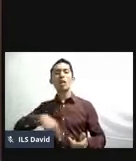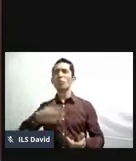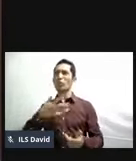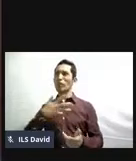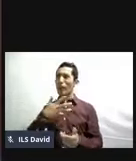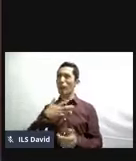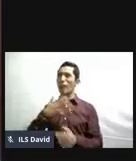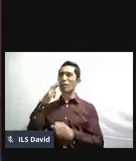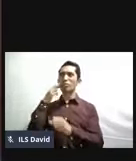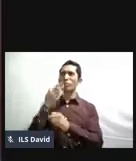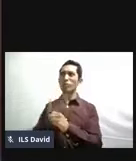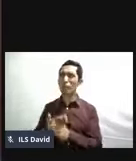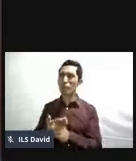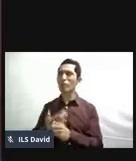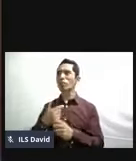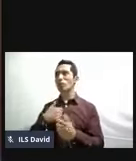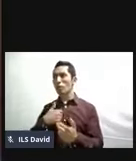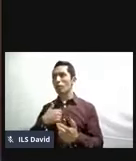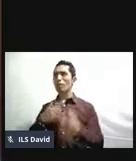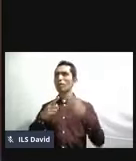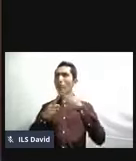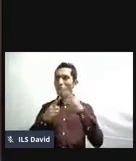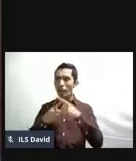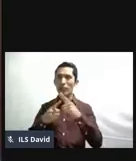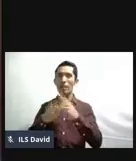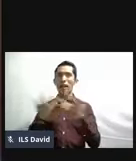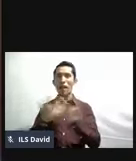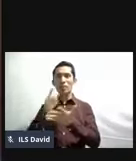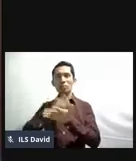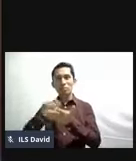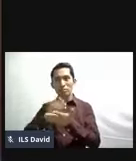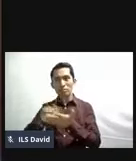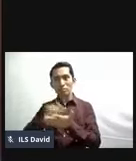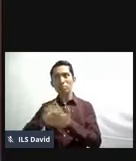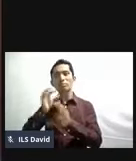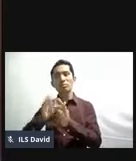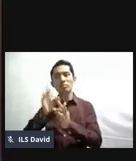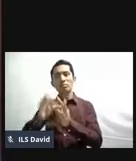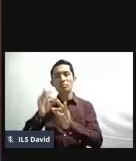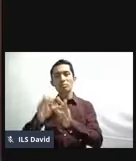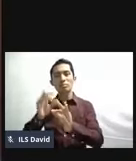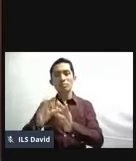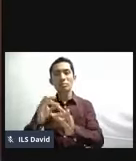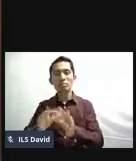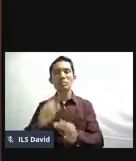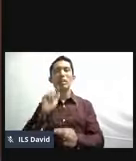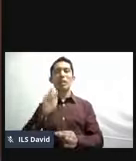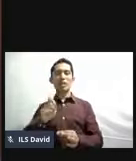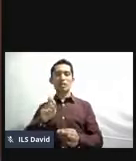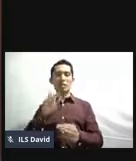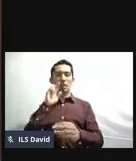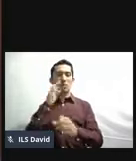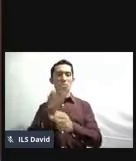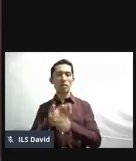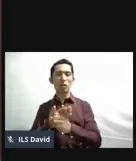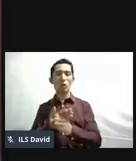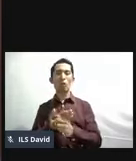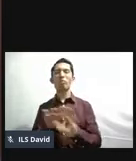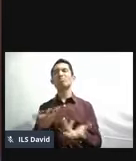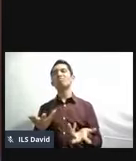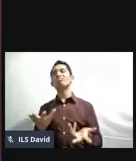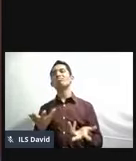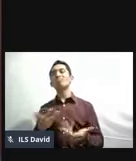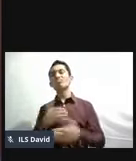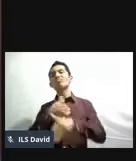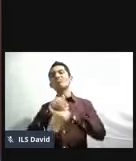se hacen responsables, los involucre en un sentido más de obligación y obediencia,